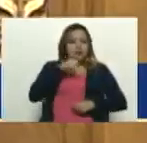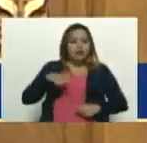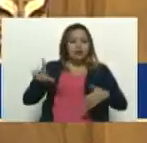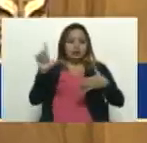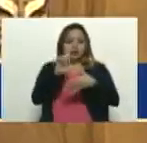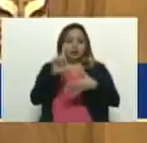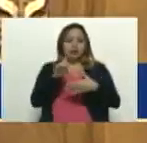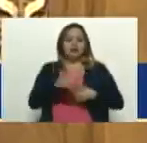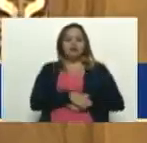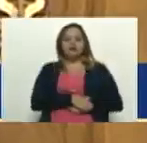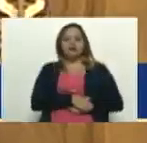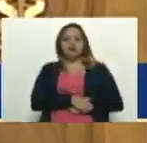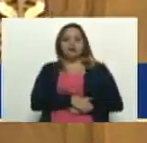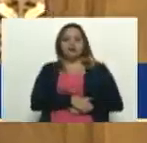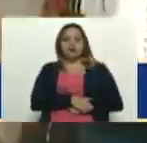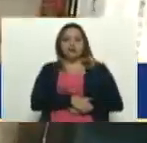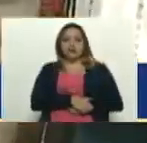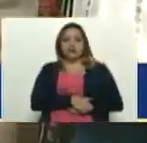latinoamericanos.